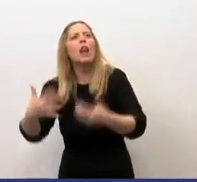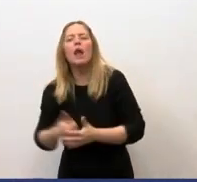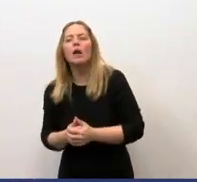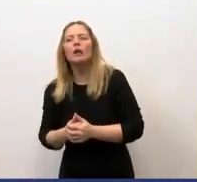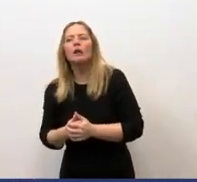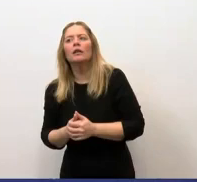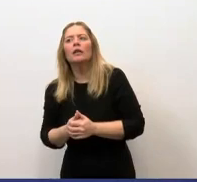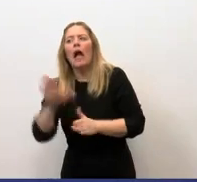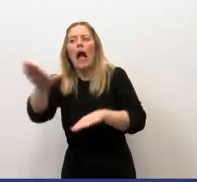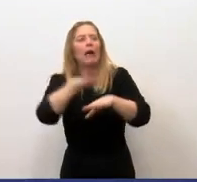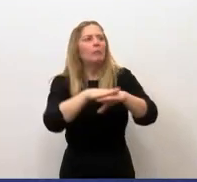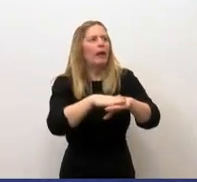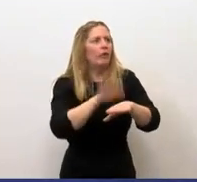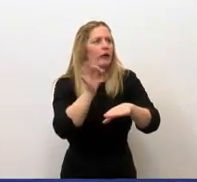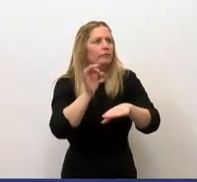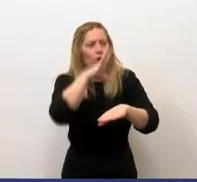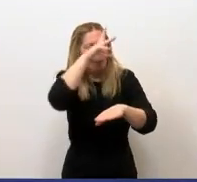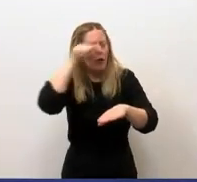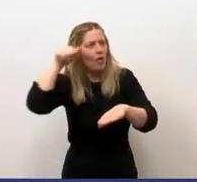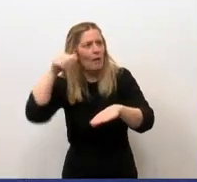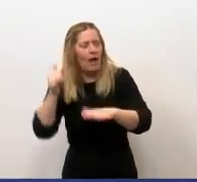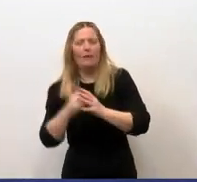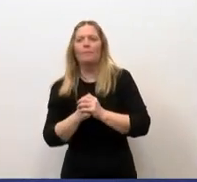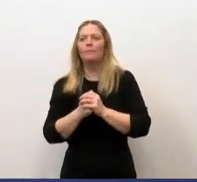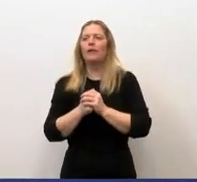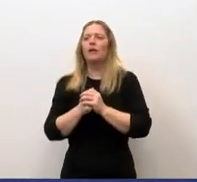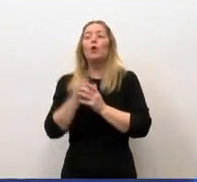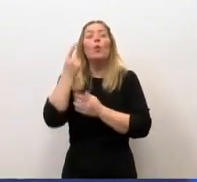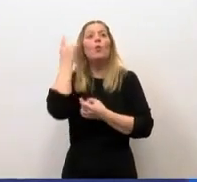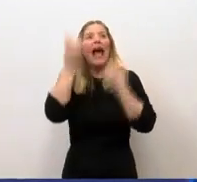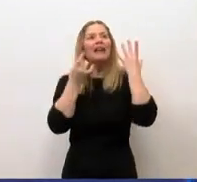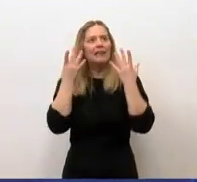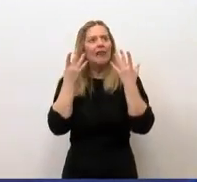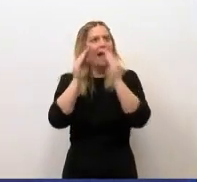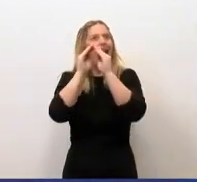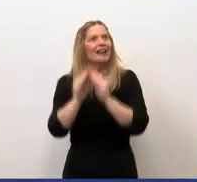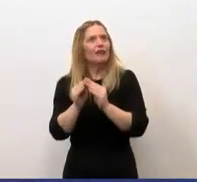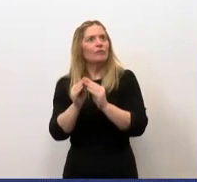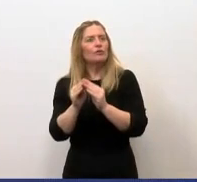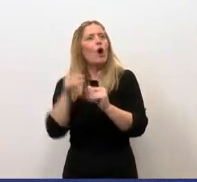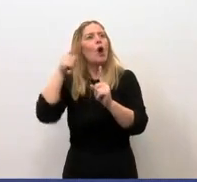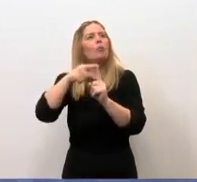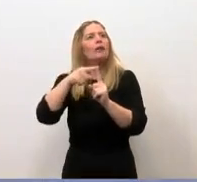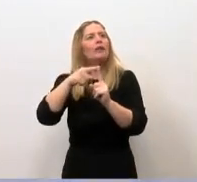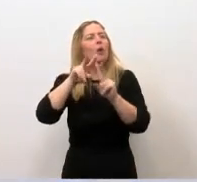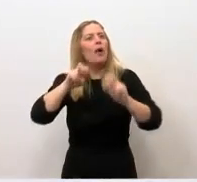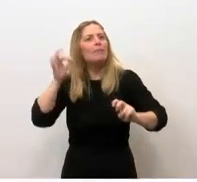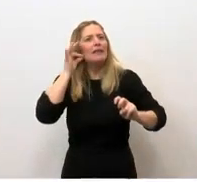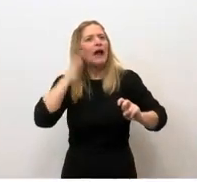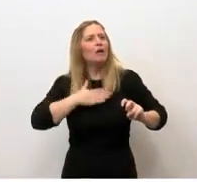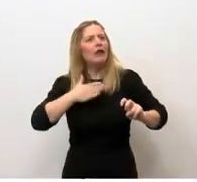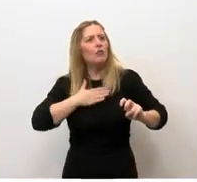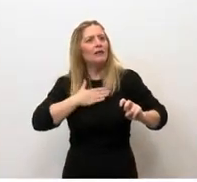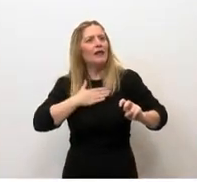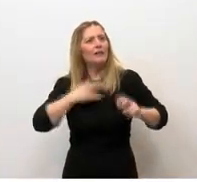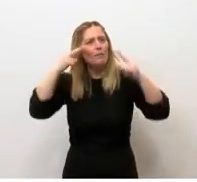Perdonad, es que no me acordaba que tenía esto. Una actividad que sí que hacemos para visibilizar nuestras investigadoras, que depende del público,